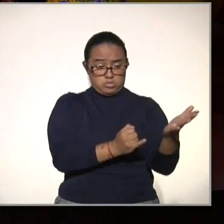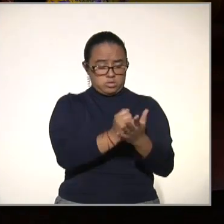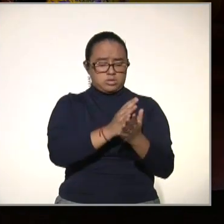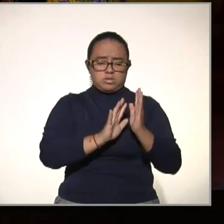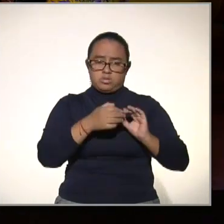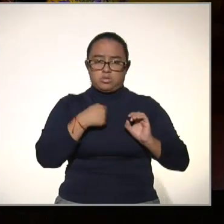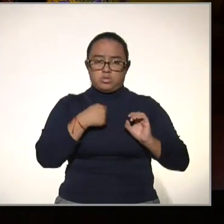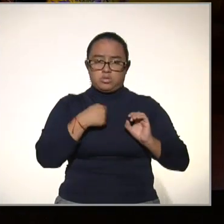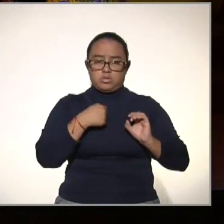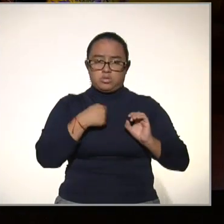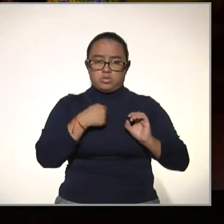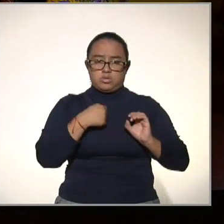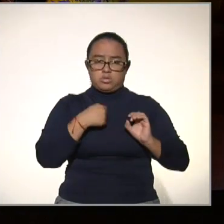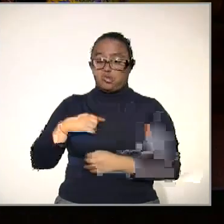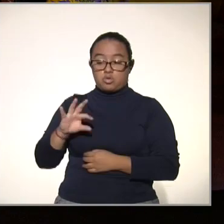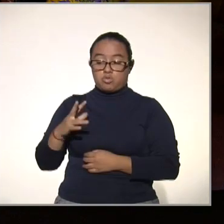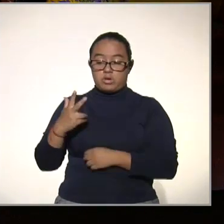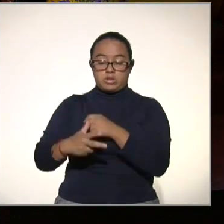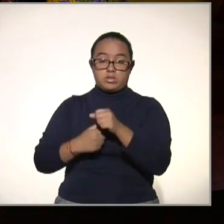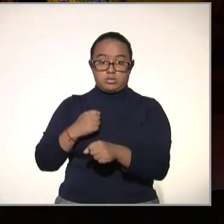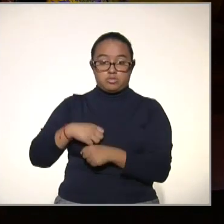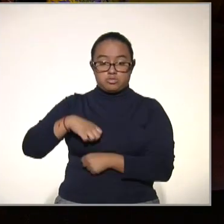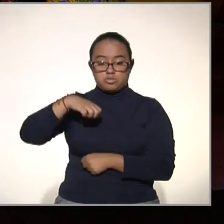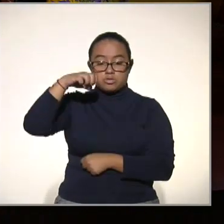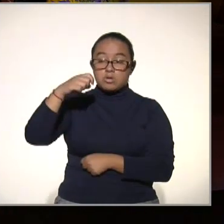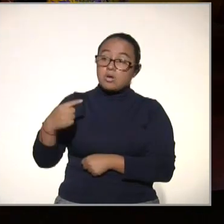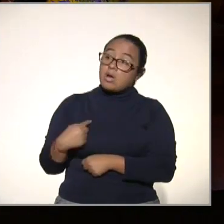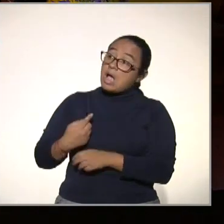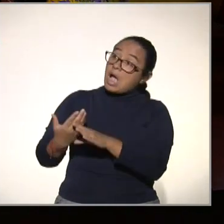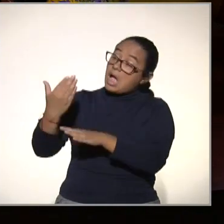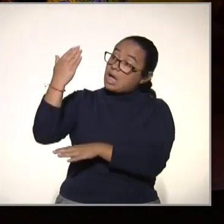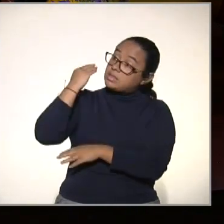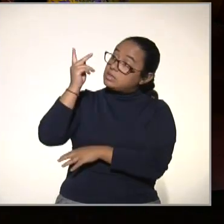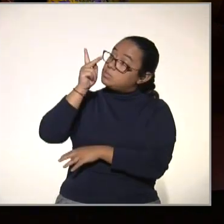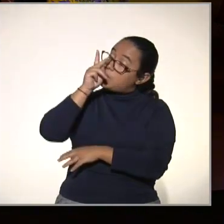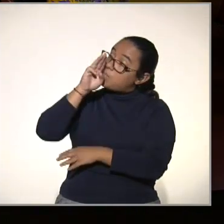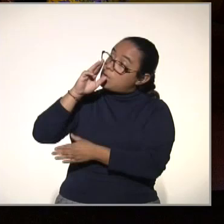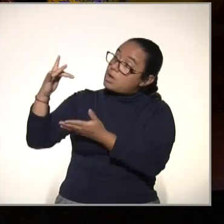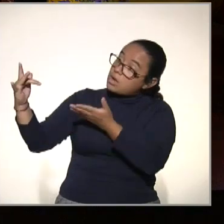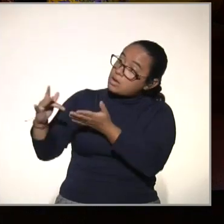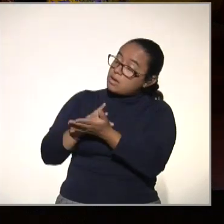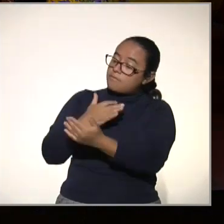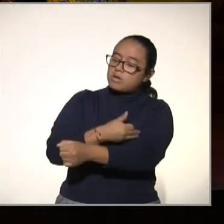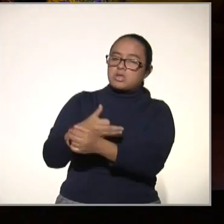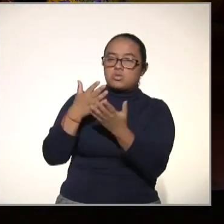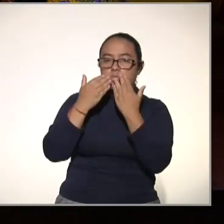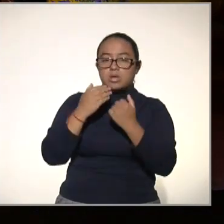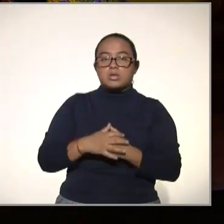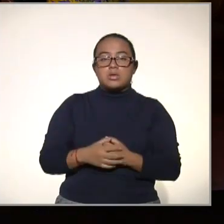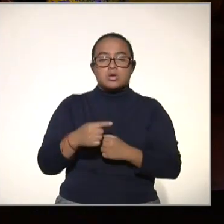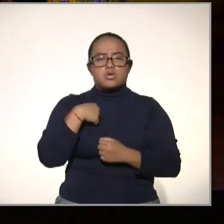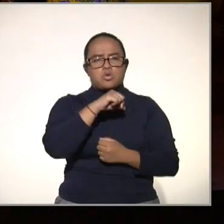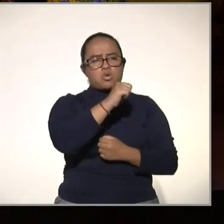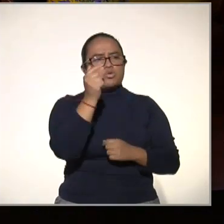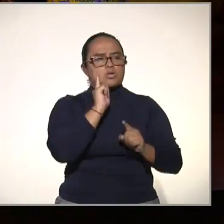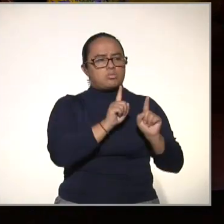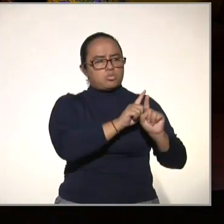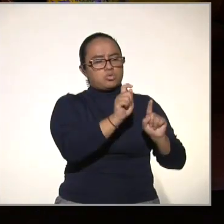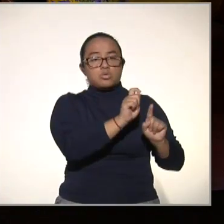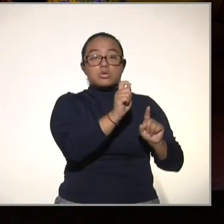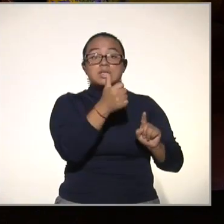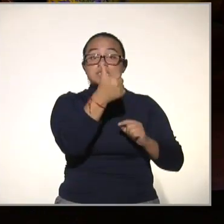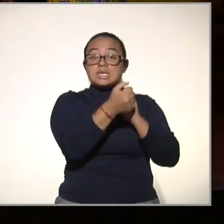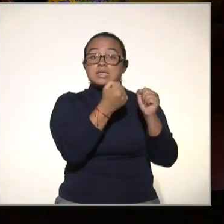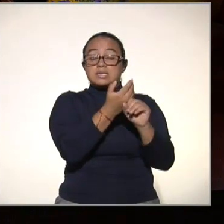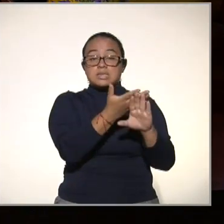sexuales. Soy de 48 años que no recibió el mismo apoyo por parte de su familia. Tengo una relación con otra mujer desde hace